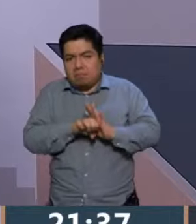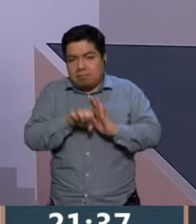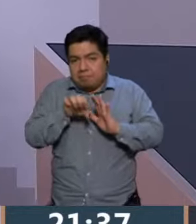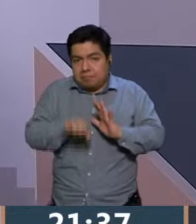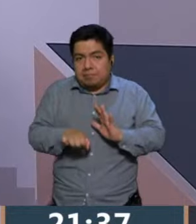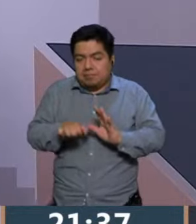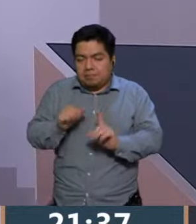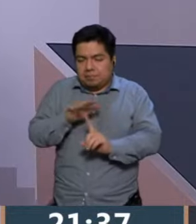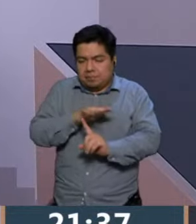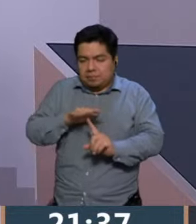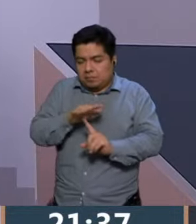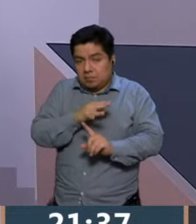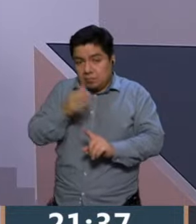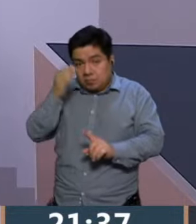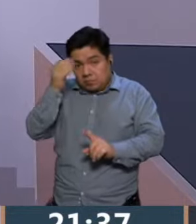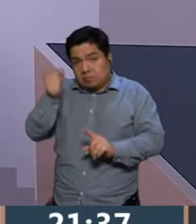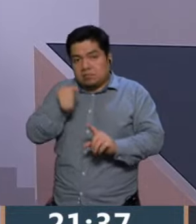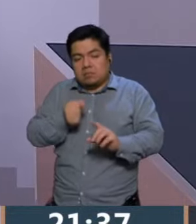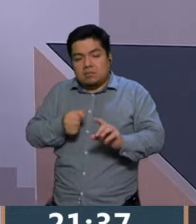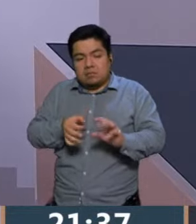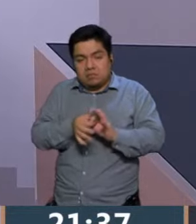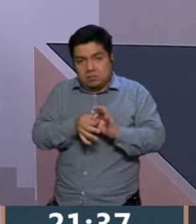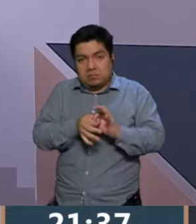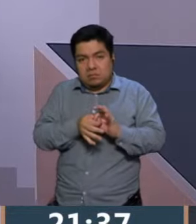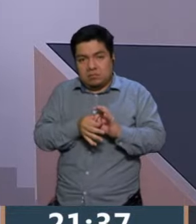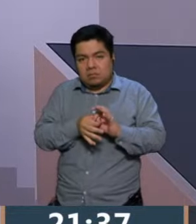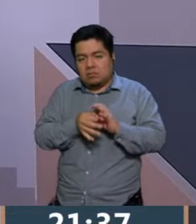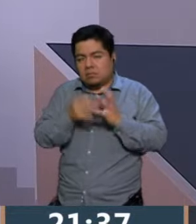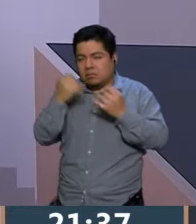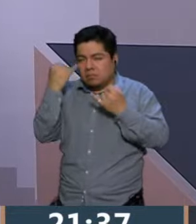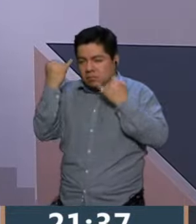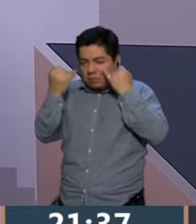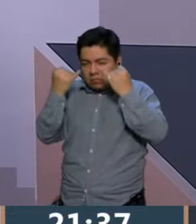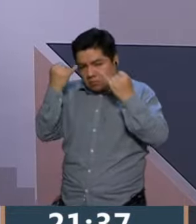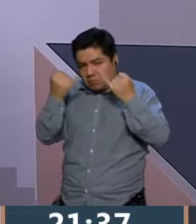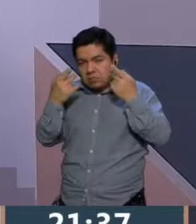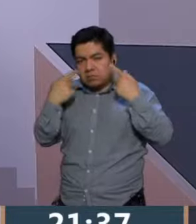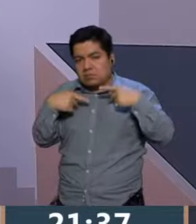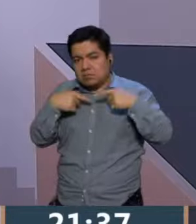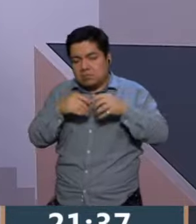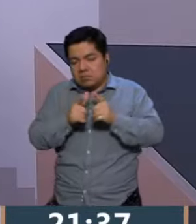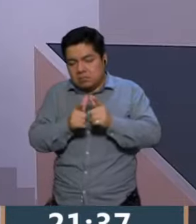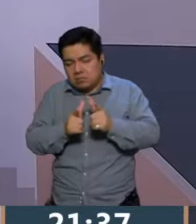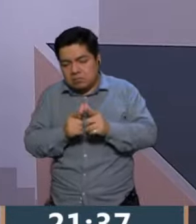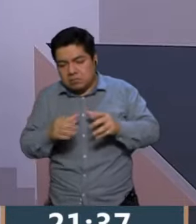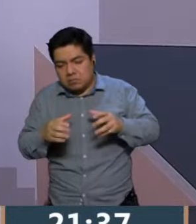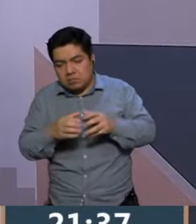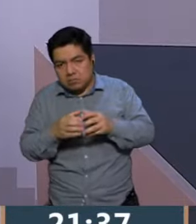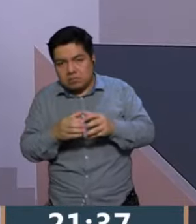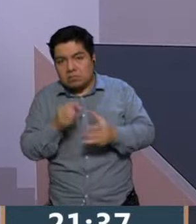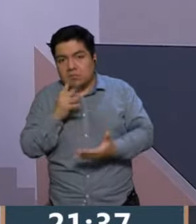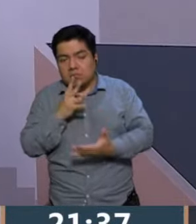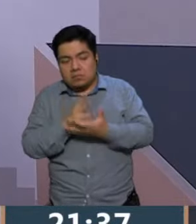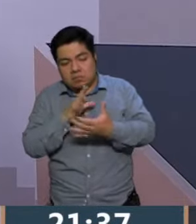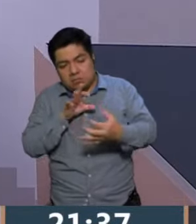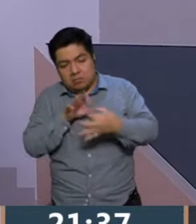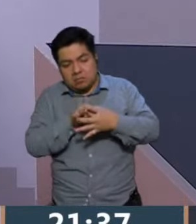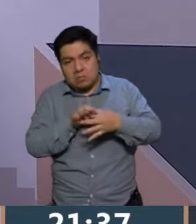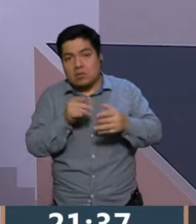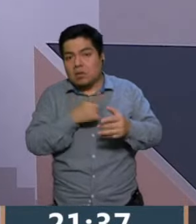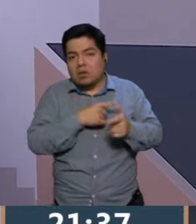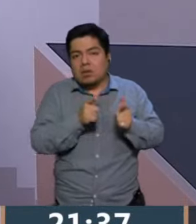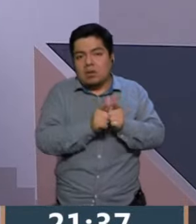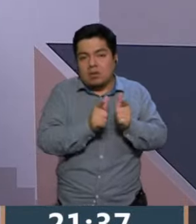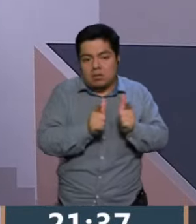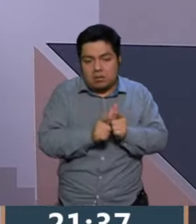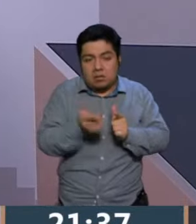este concepto, pues es un concepto acuñado en el imaginario colectivo de la sociedad, que no está directamente vinculado al candidato, sino un grupo de acciones